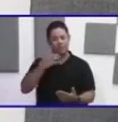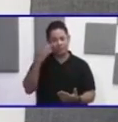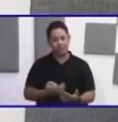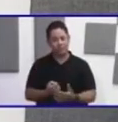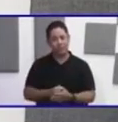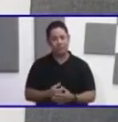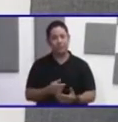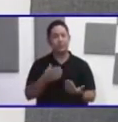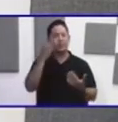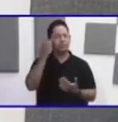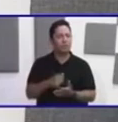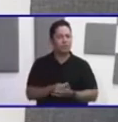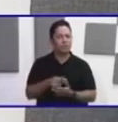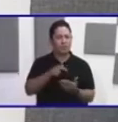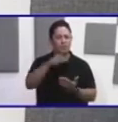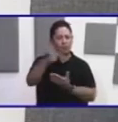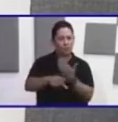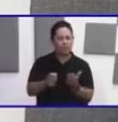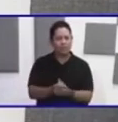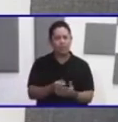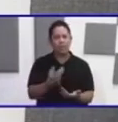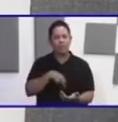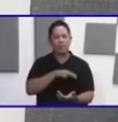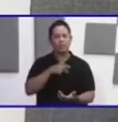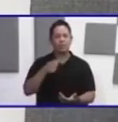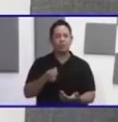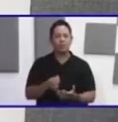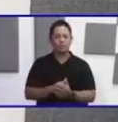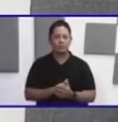I believe because this project is a we.